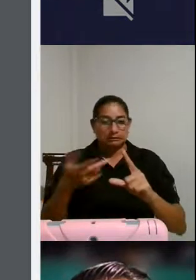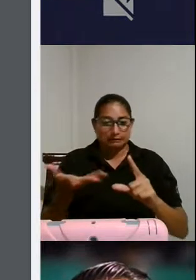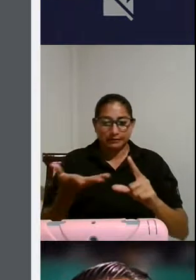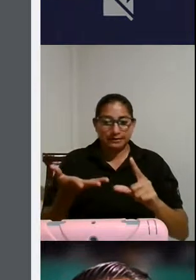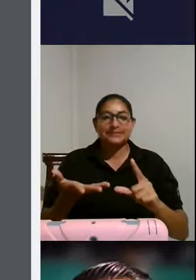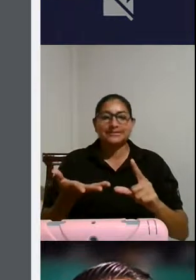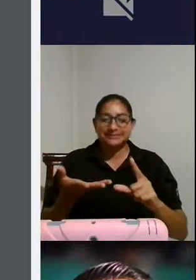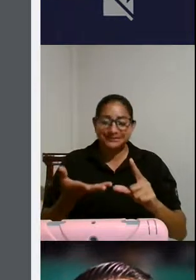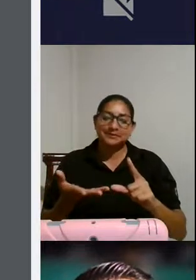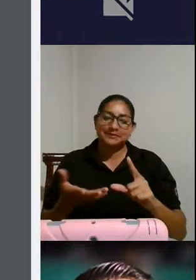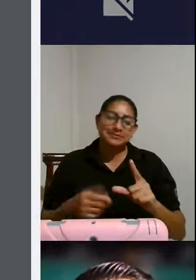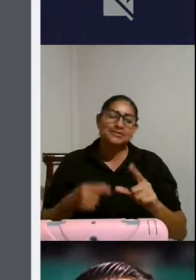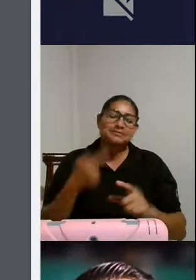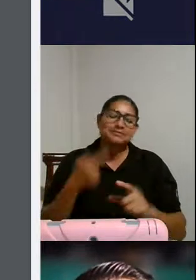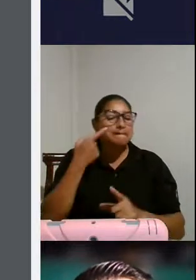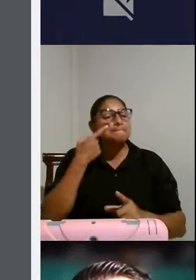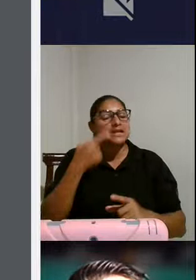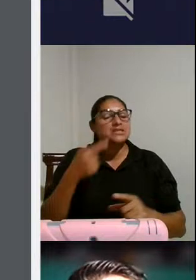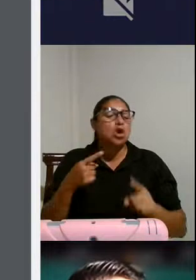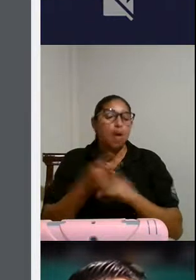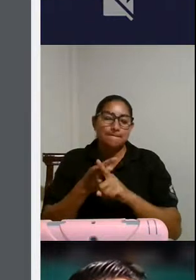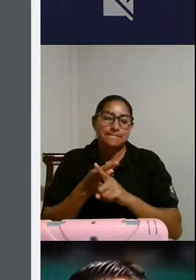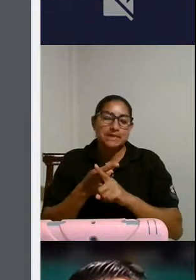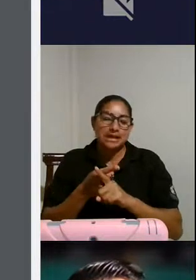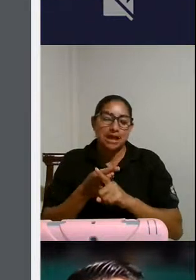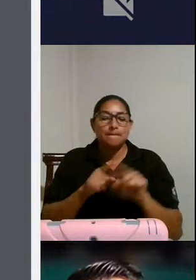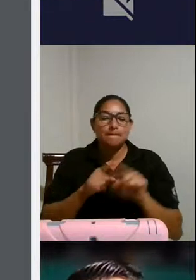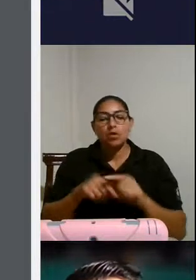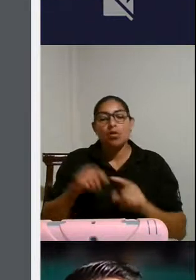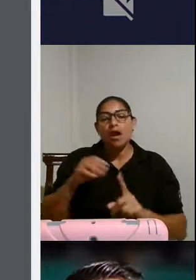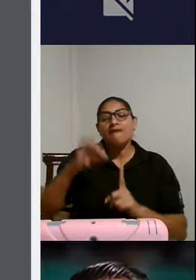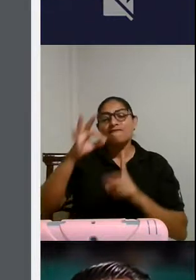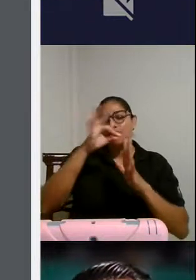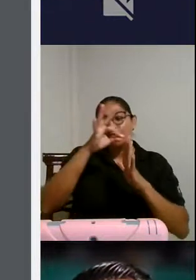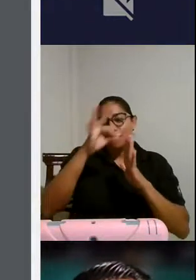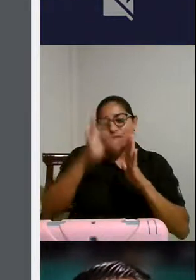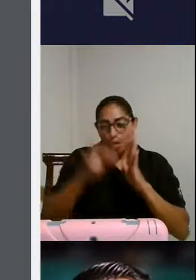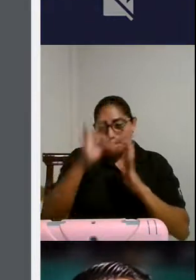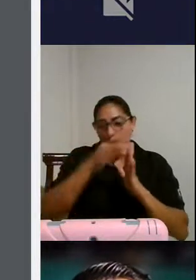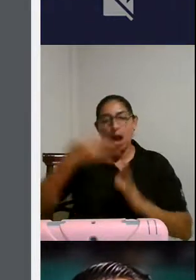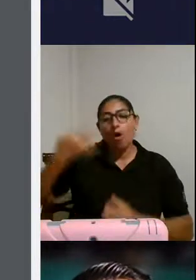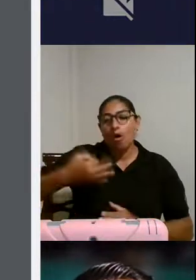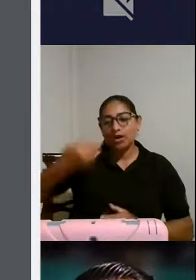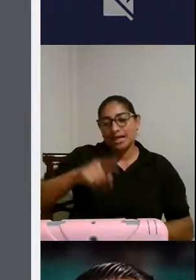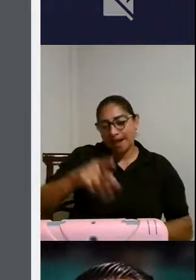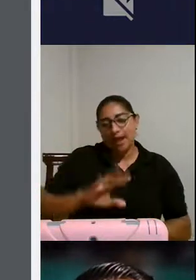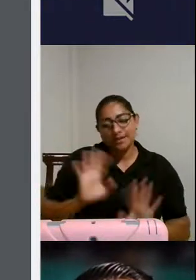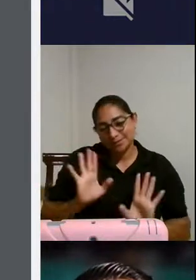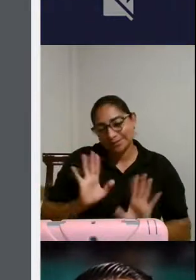se vea más complicado de lo que es, ¿verdad? Usted podría utilizar,